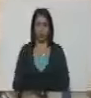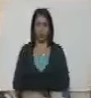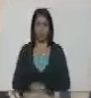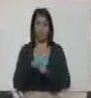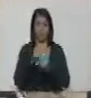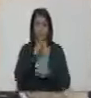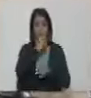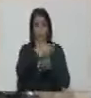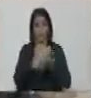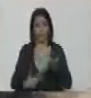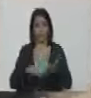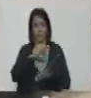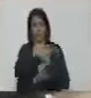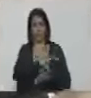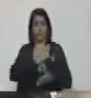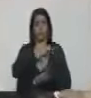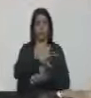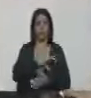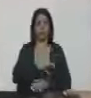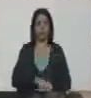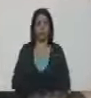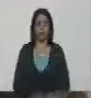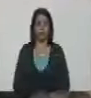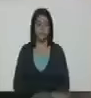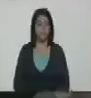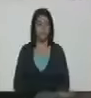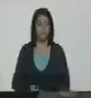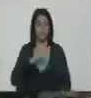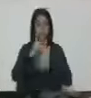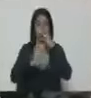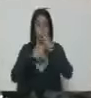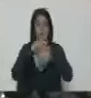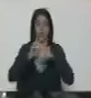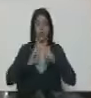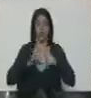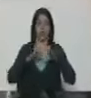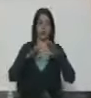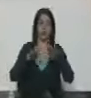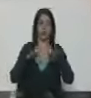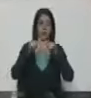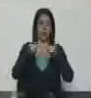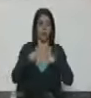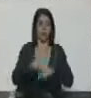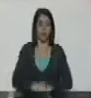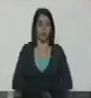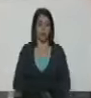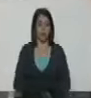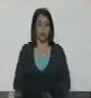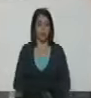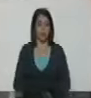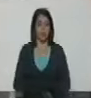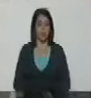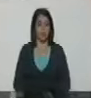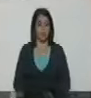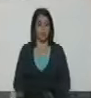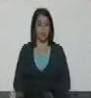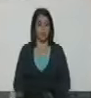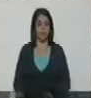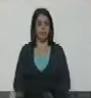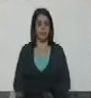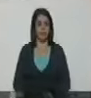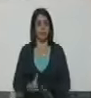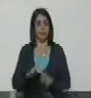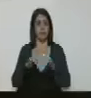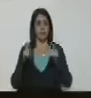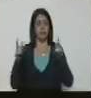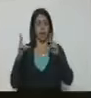este informe de la Comisión de política exterior, bueno, parte precisamente de una